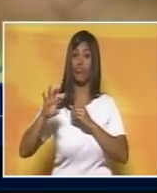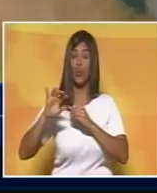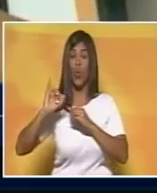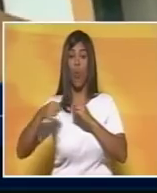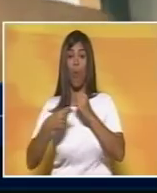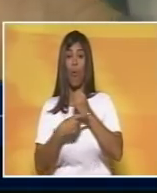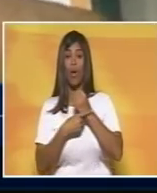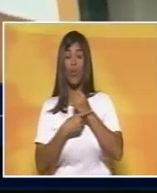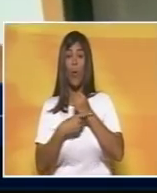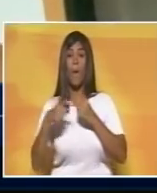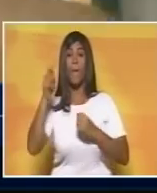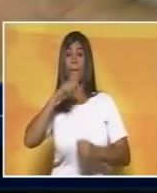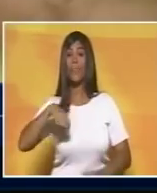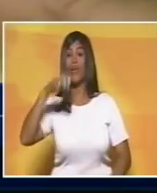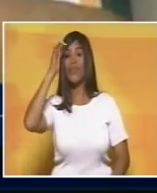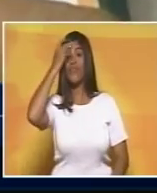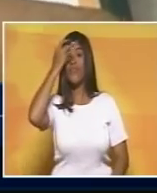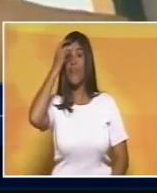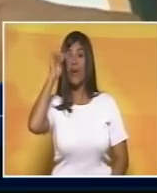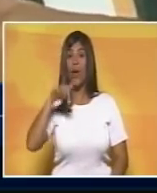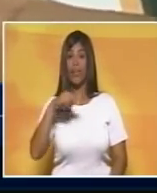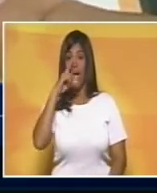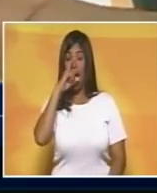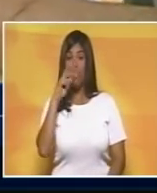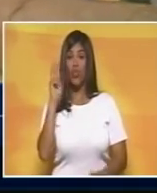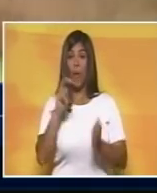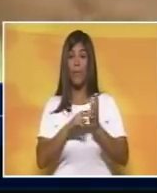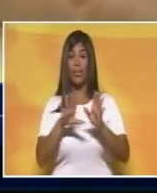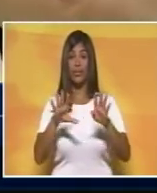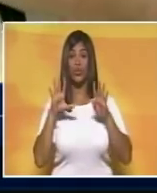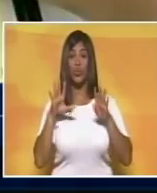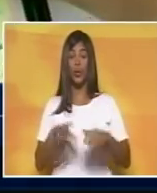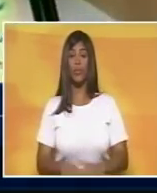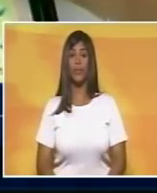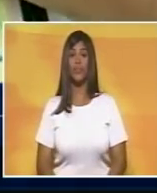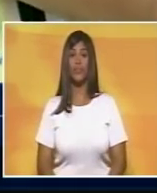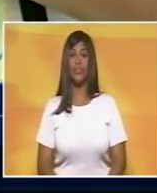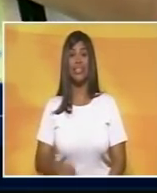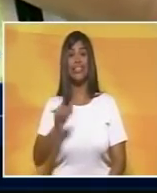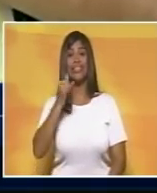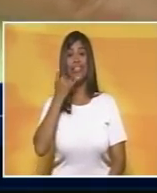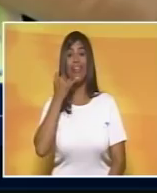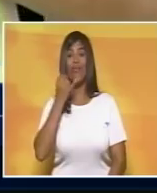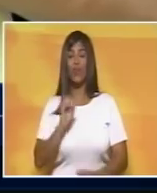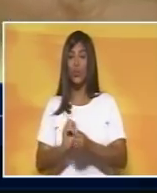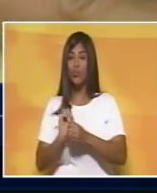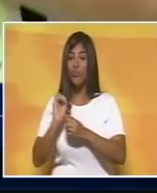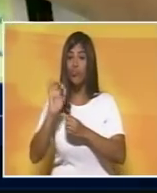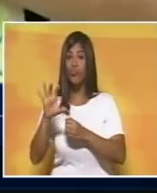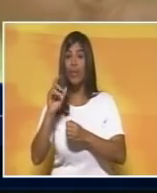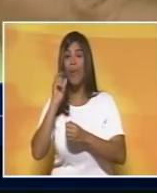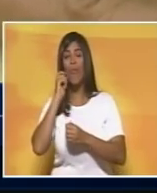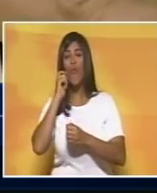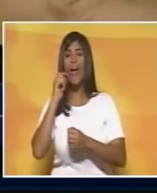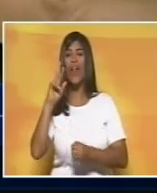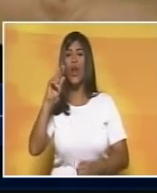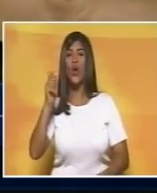mes de febrero de este año 2019 el teléfono de Rosana